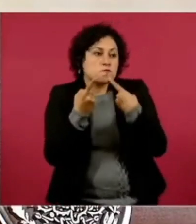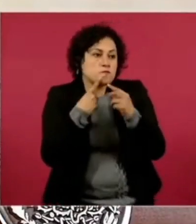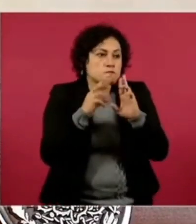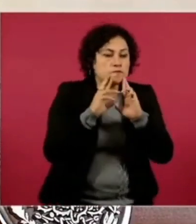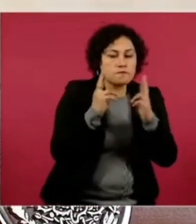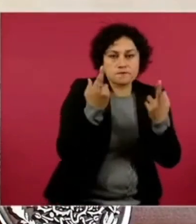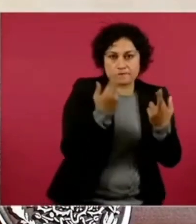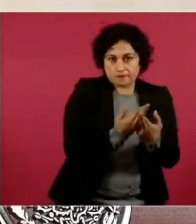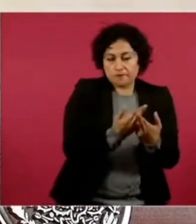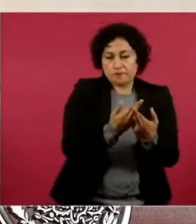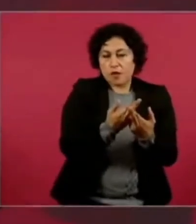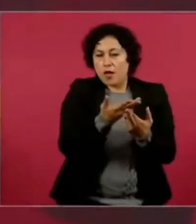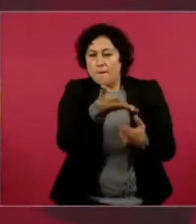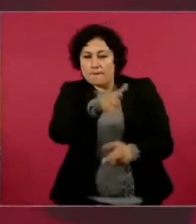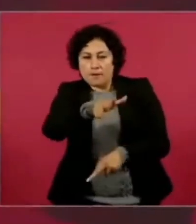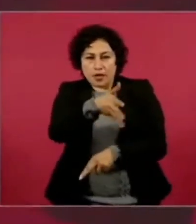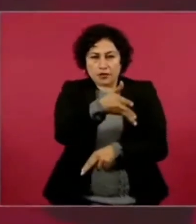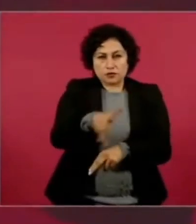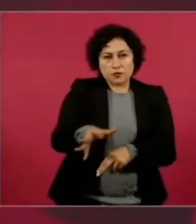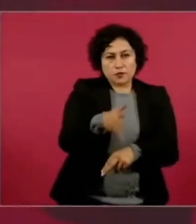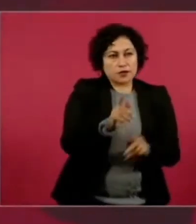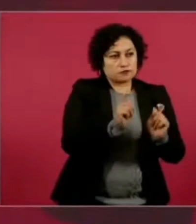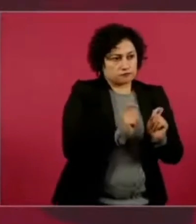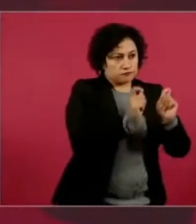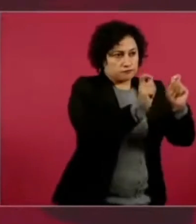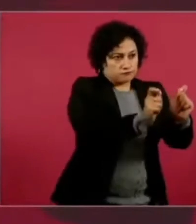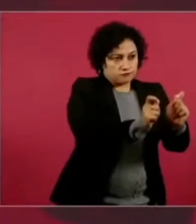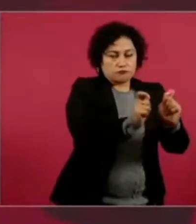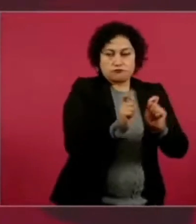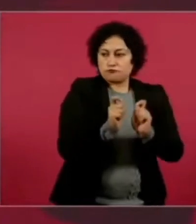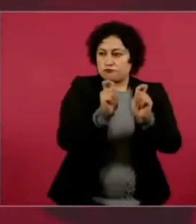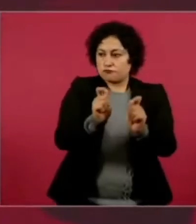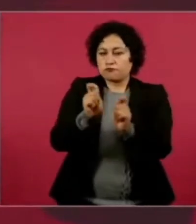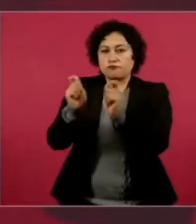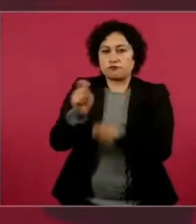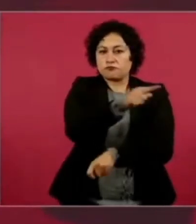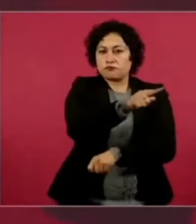uno como 8 o 10 kilómetros, que es un